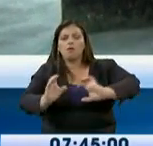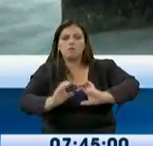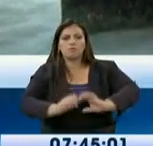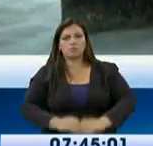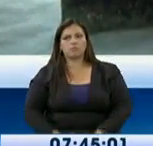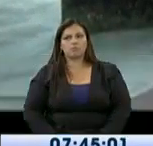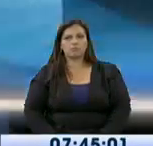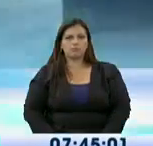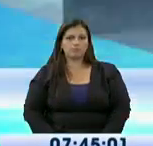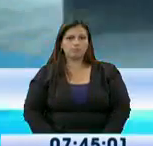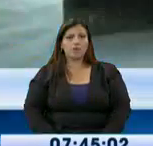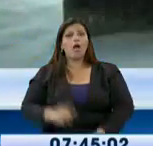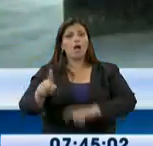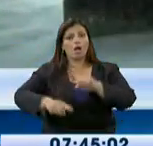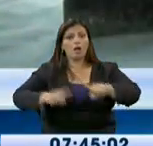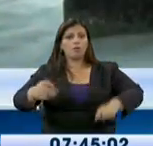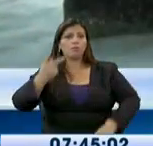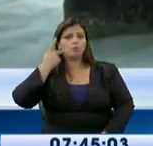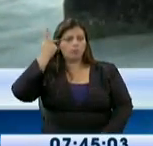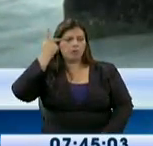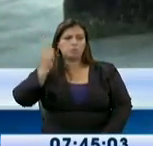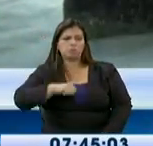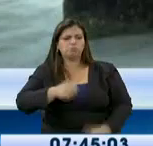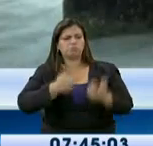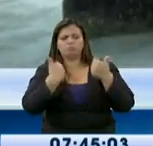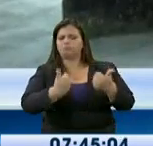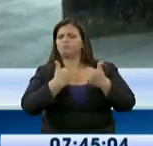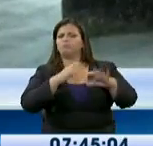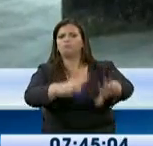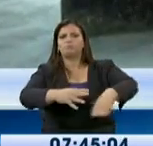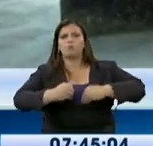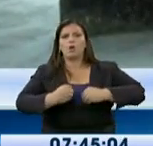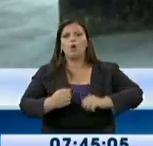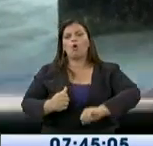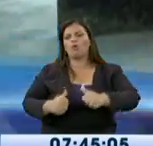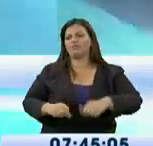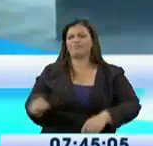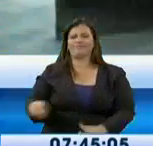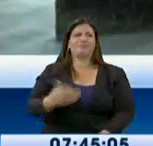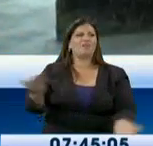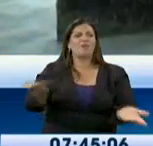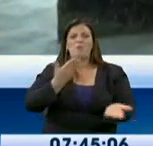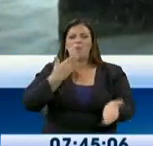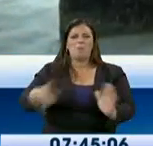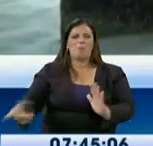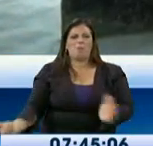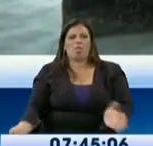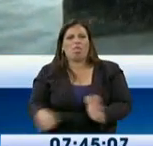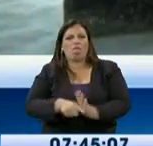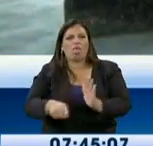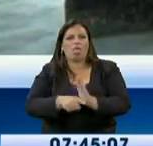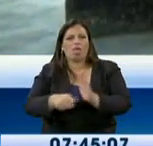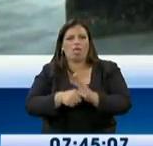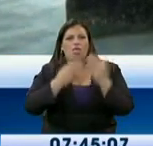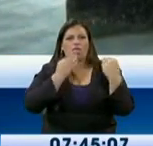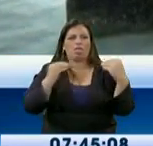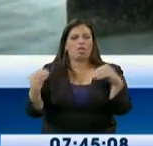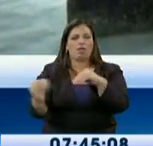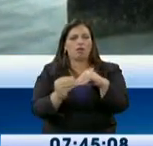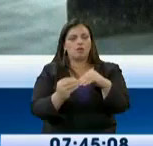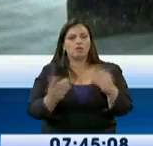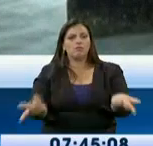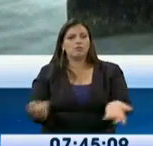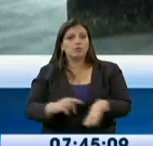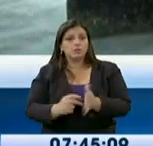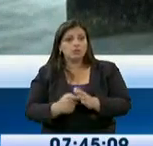100%, también a veces hay la resistencia de algunos padres que de pronto no entienden cuál es el propósito nuestro, más no por fastidiar, sino por tratar de